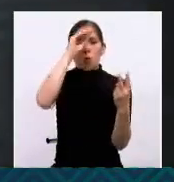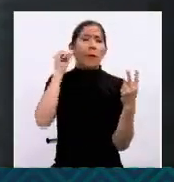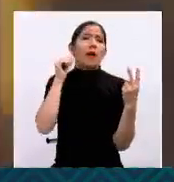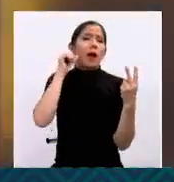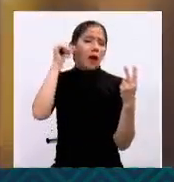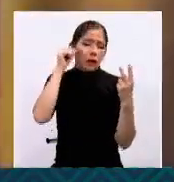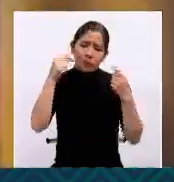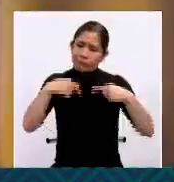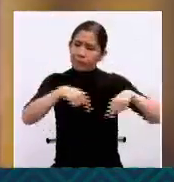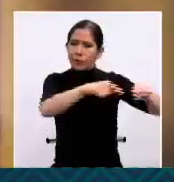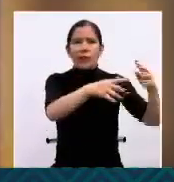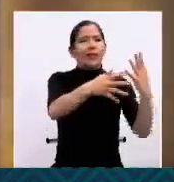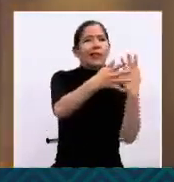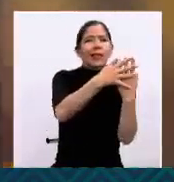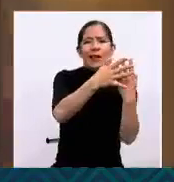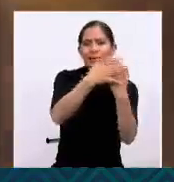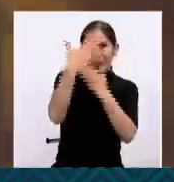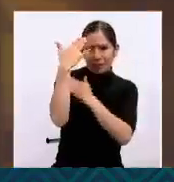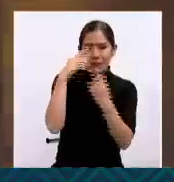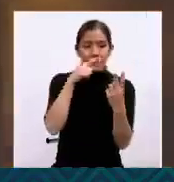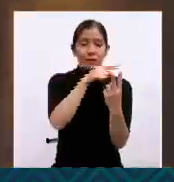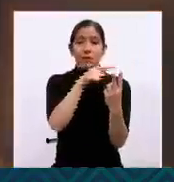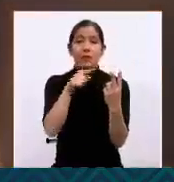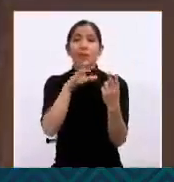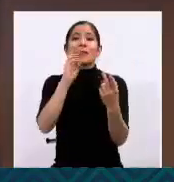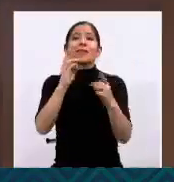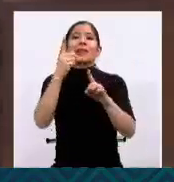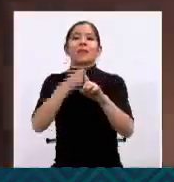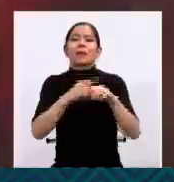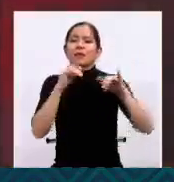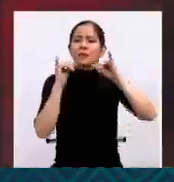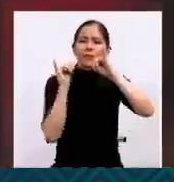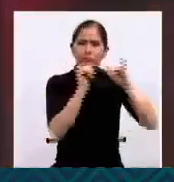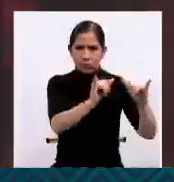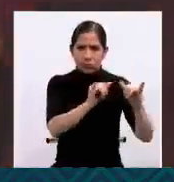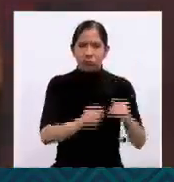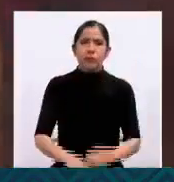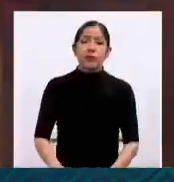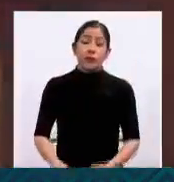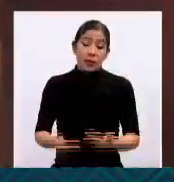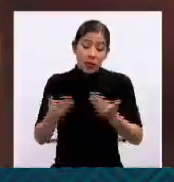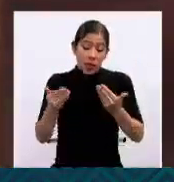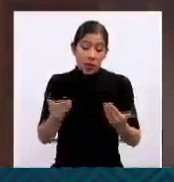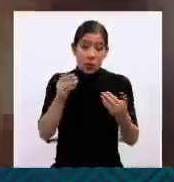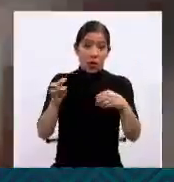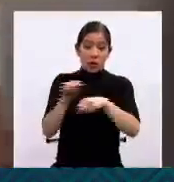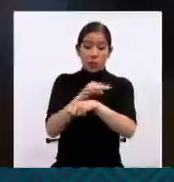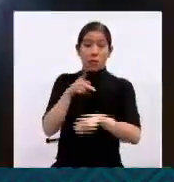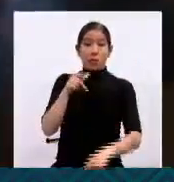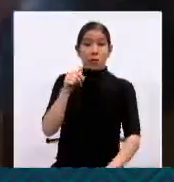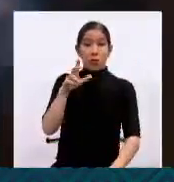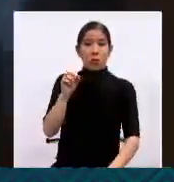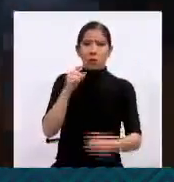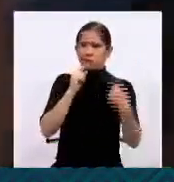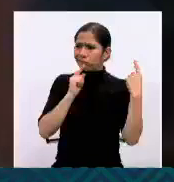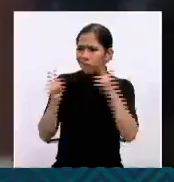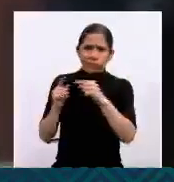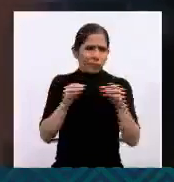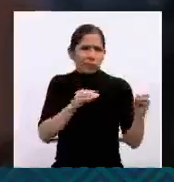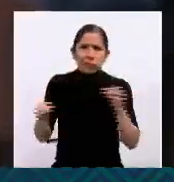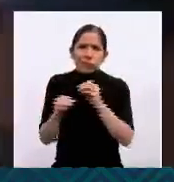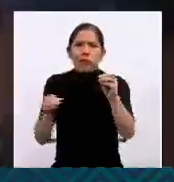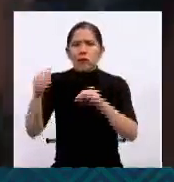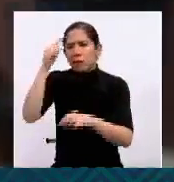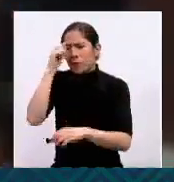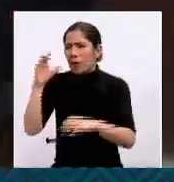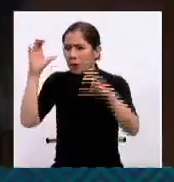sido remitido al penal de Palmasola con 6 meses de detención preventiva. Actualmente el Ministerio Público ha activado todos los mecanismos de